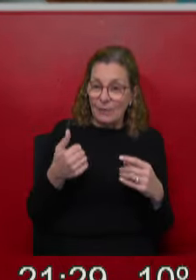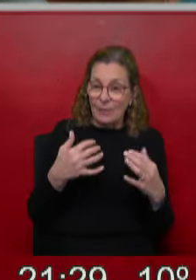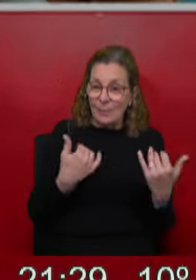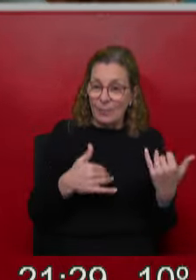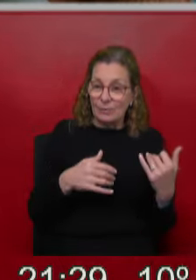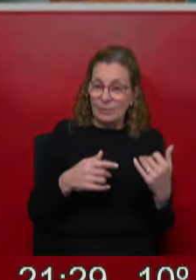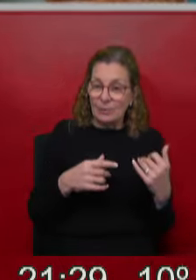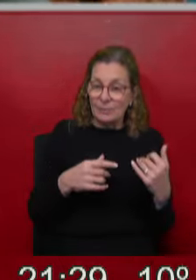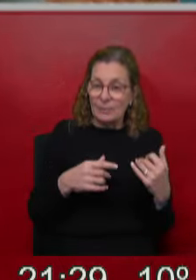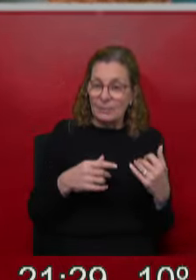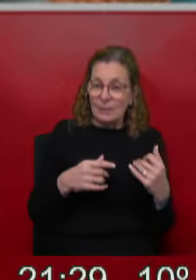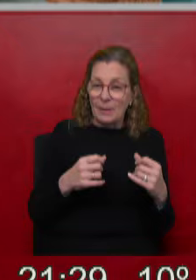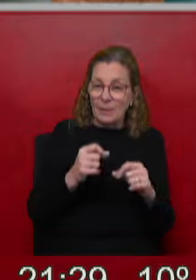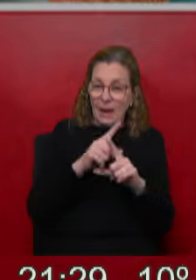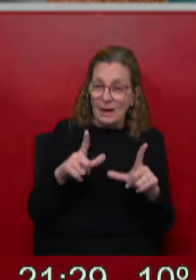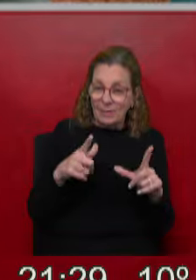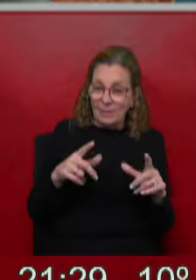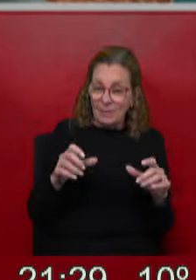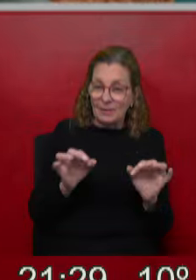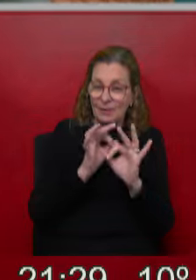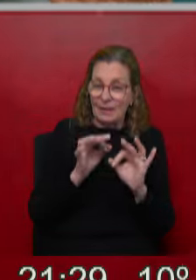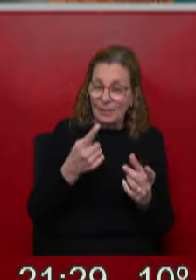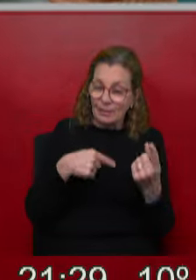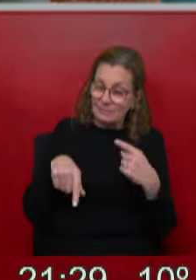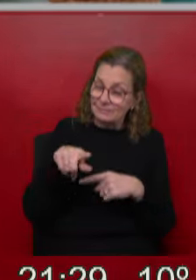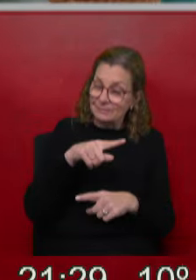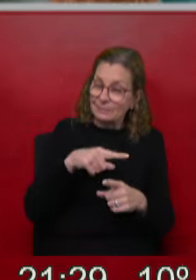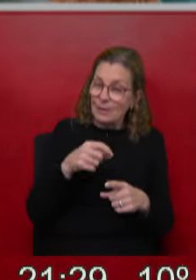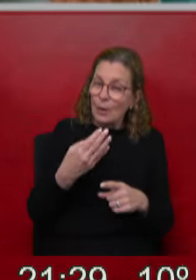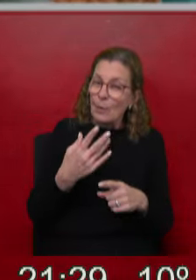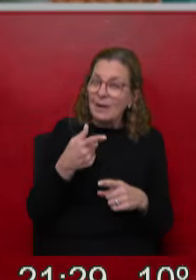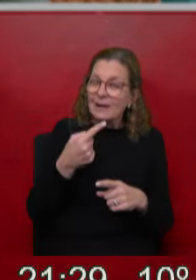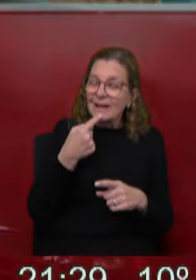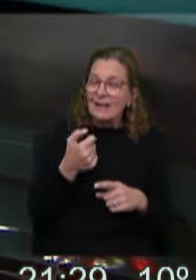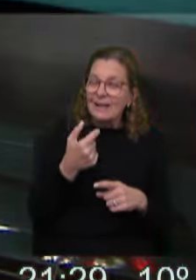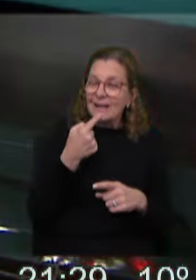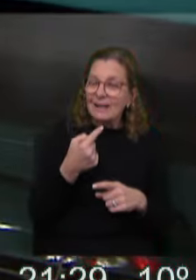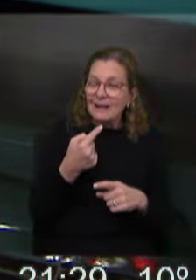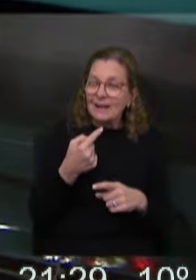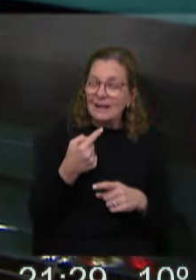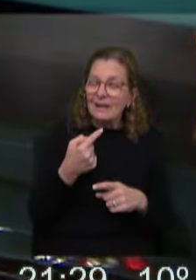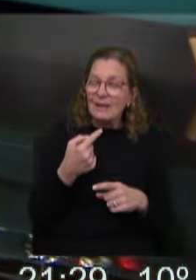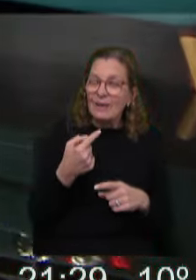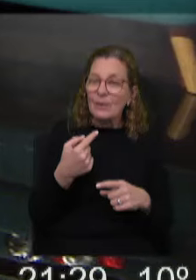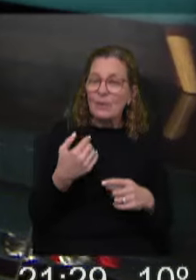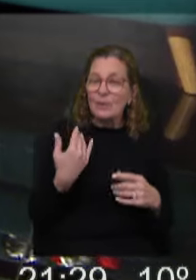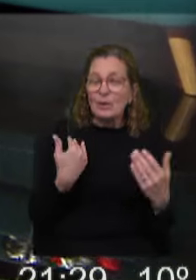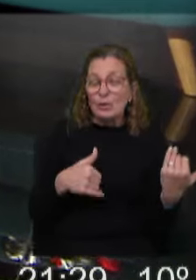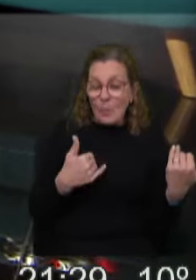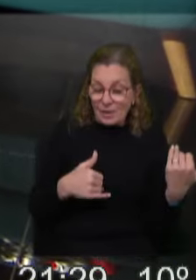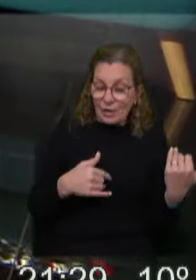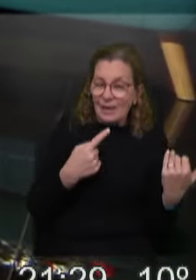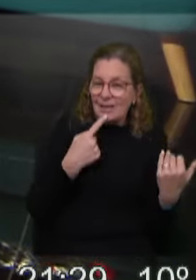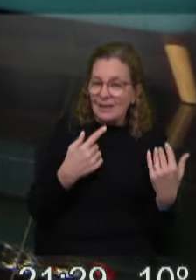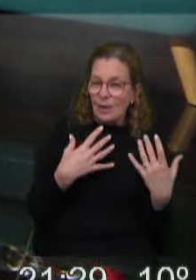estoy con el espíritu más limpio para tocar. Entonces, ¿cómo es que recién dijiste cuando el instrumento te domina vos? Claro, bueno, eso. Hay instrumentos